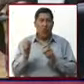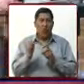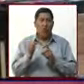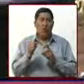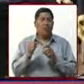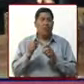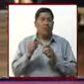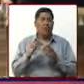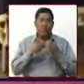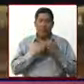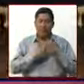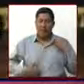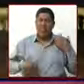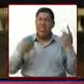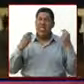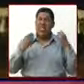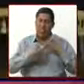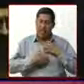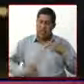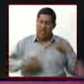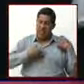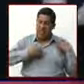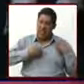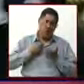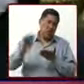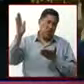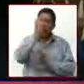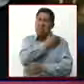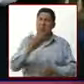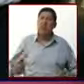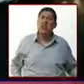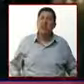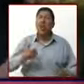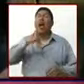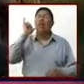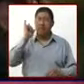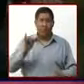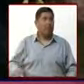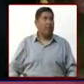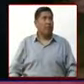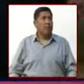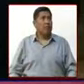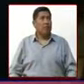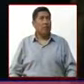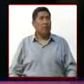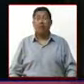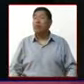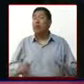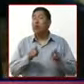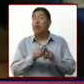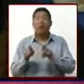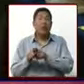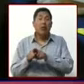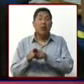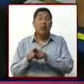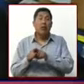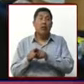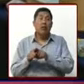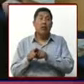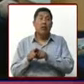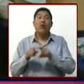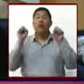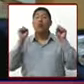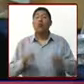Estado fallido ocurrido el día de ayer. Así también voy a pedir que dentro de este grupo de preparación y planificación